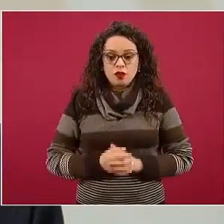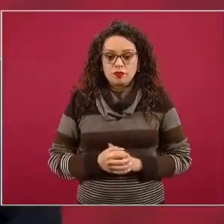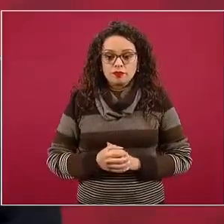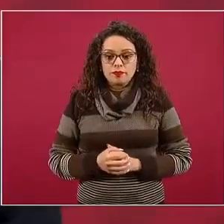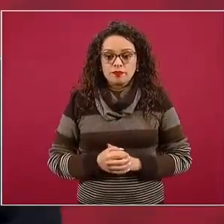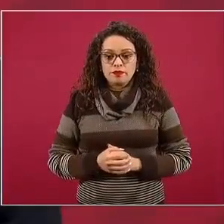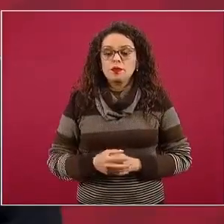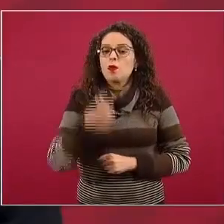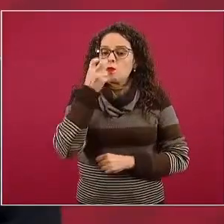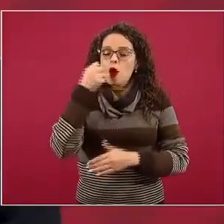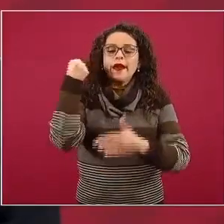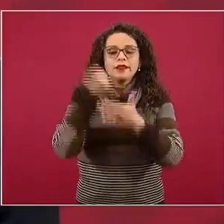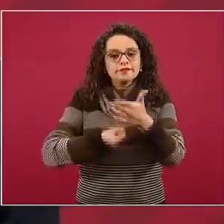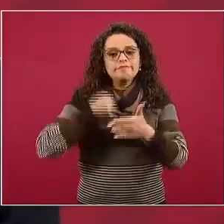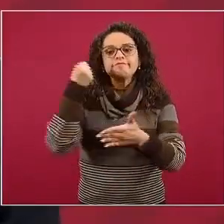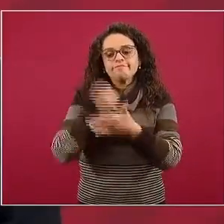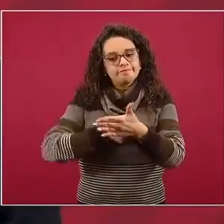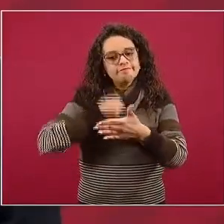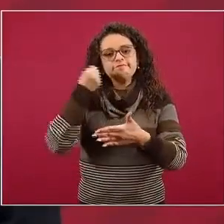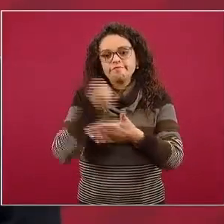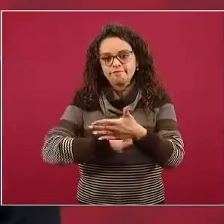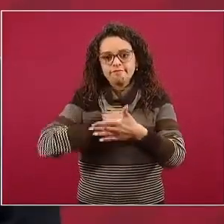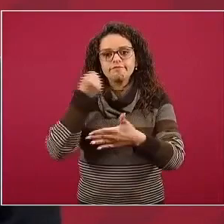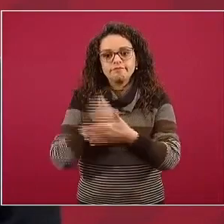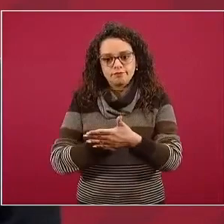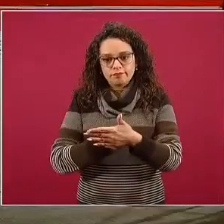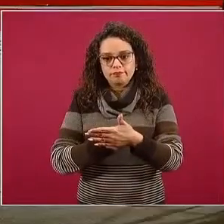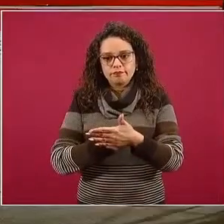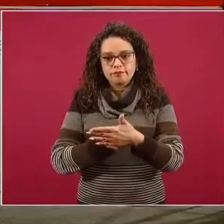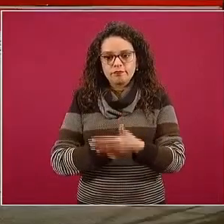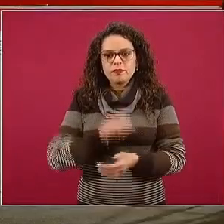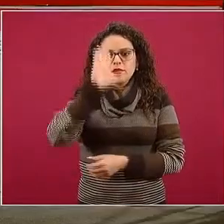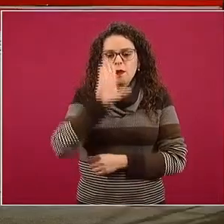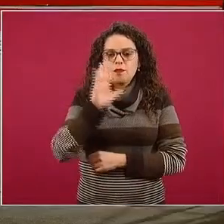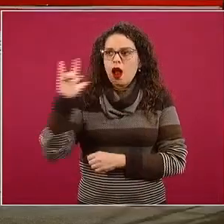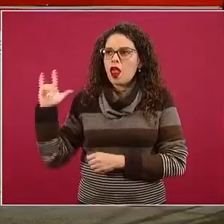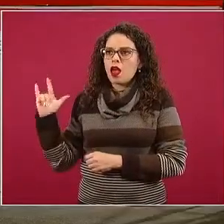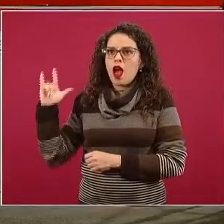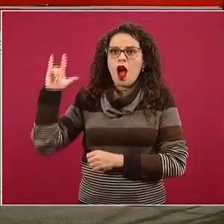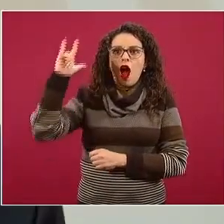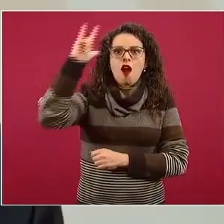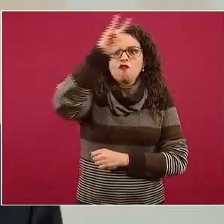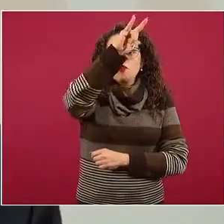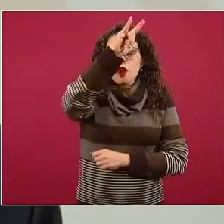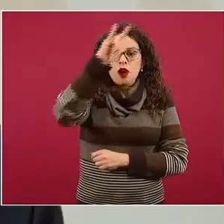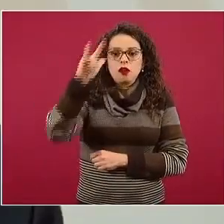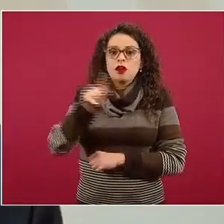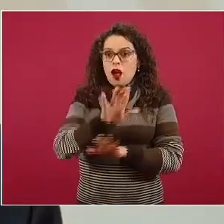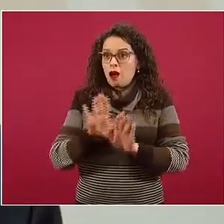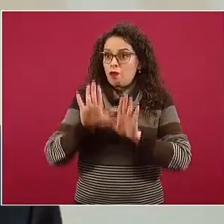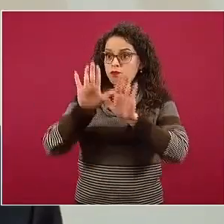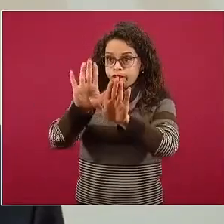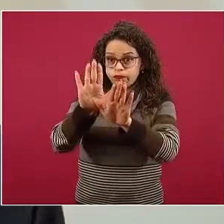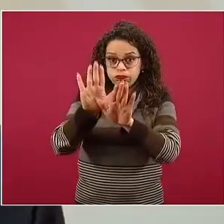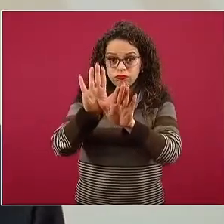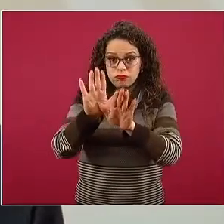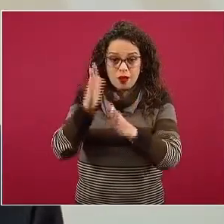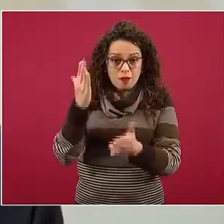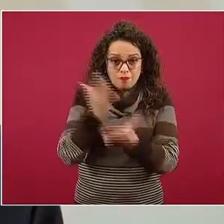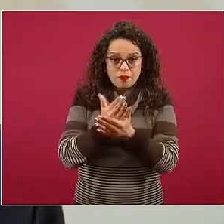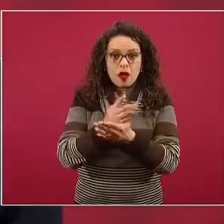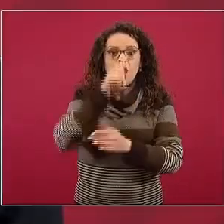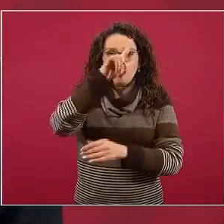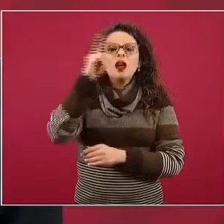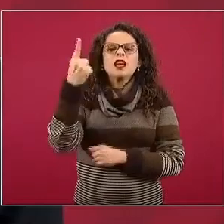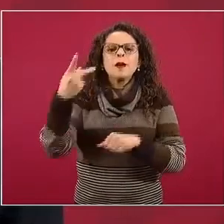tenemos que insistir, el control del tabaquismo es como un avión en vuelo, si se detiene se cae. Y por eso tenemos que seguir